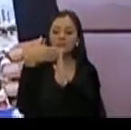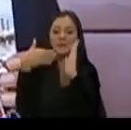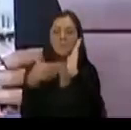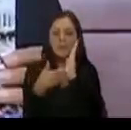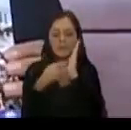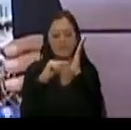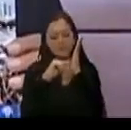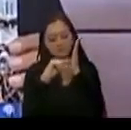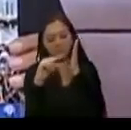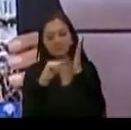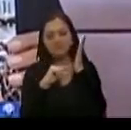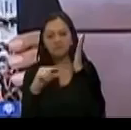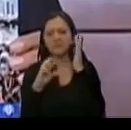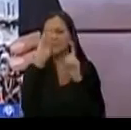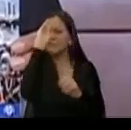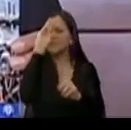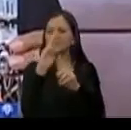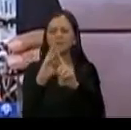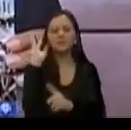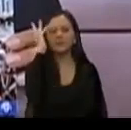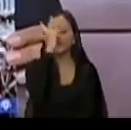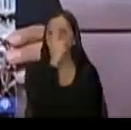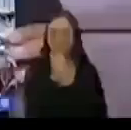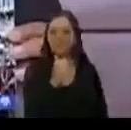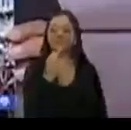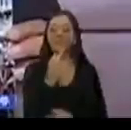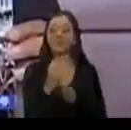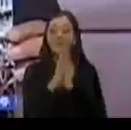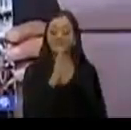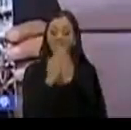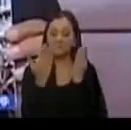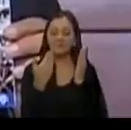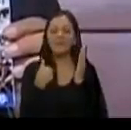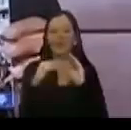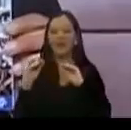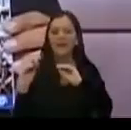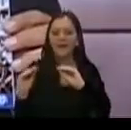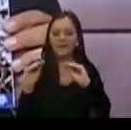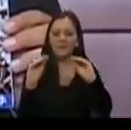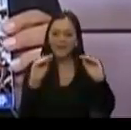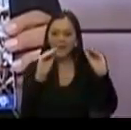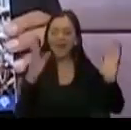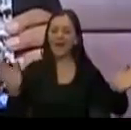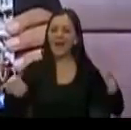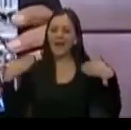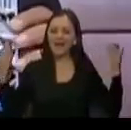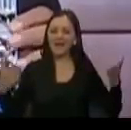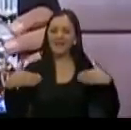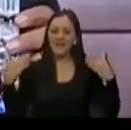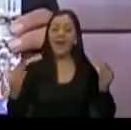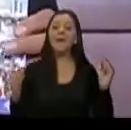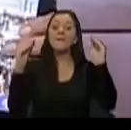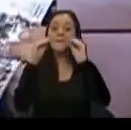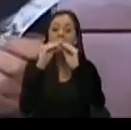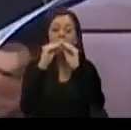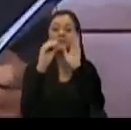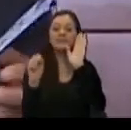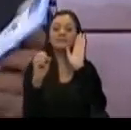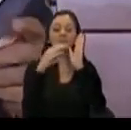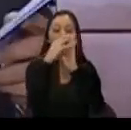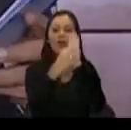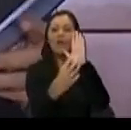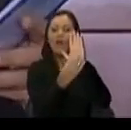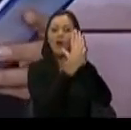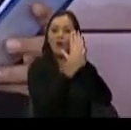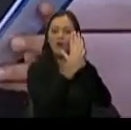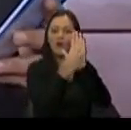un mensaje hermosísimo exterior, a evangelizar con alegría, el logo y también el lema